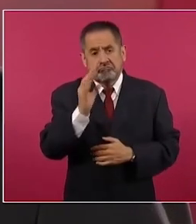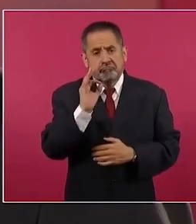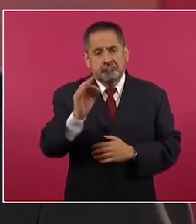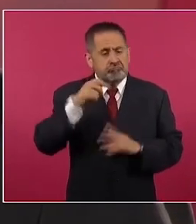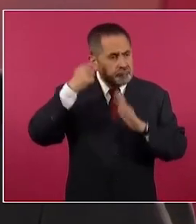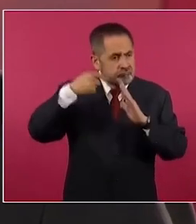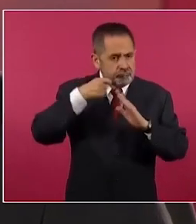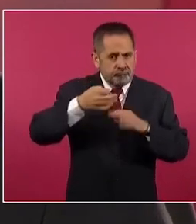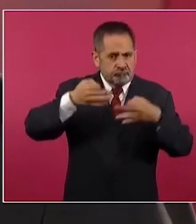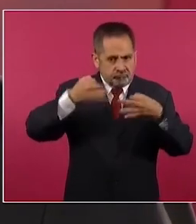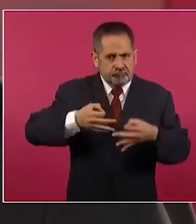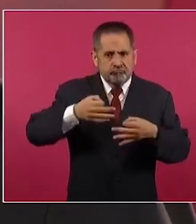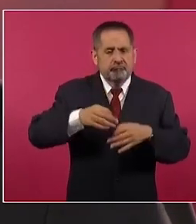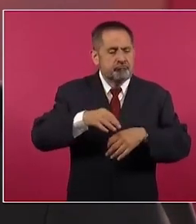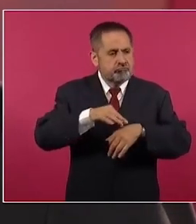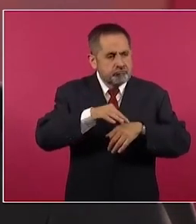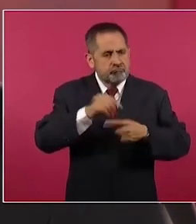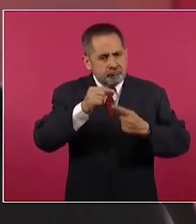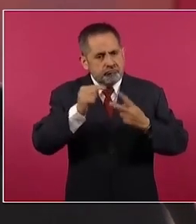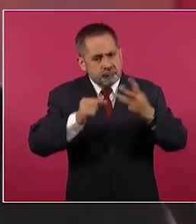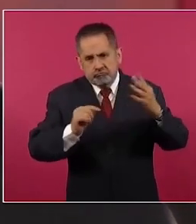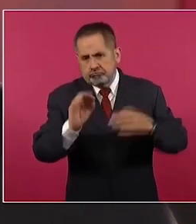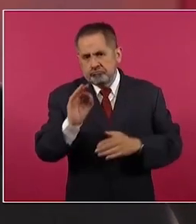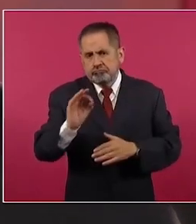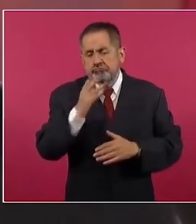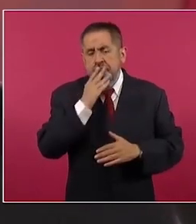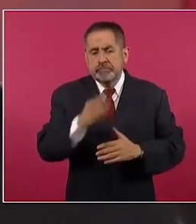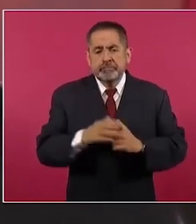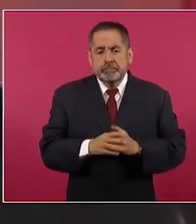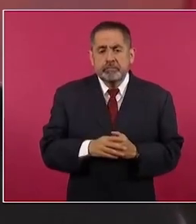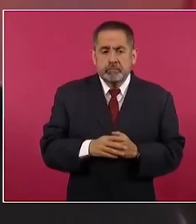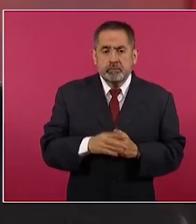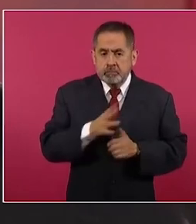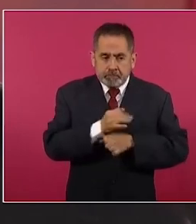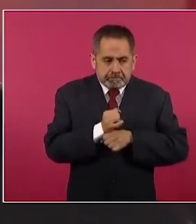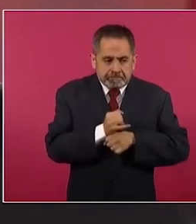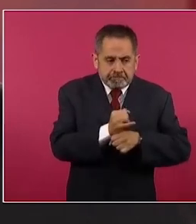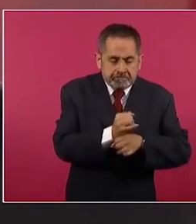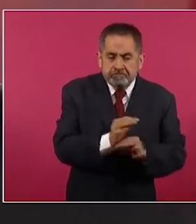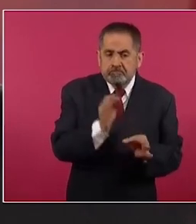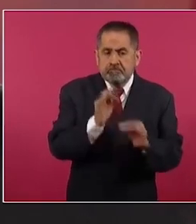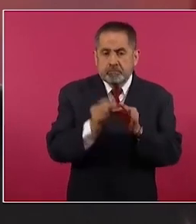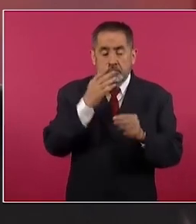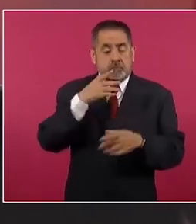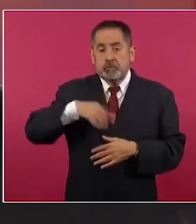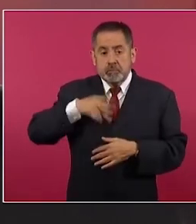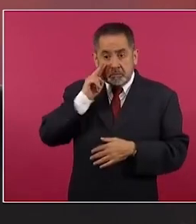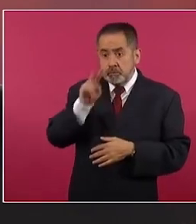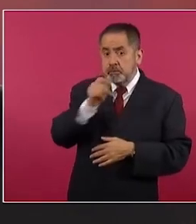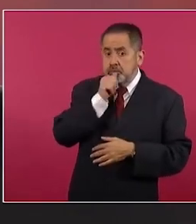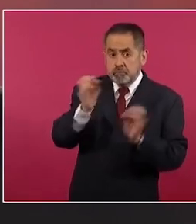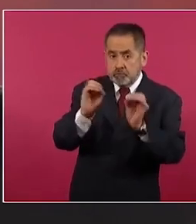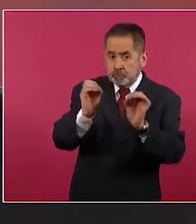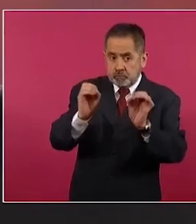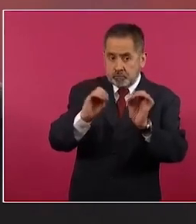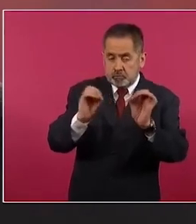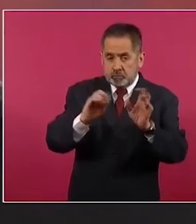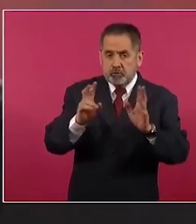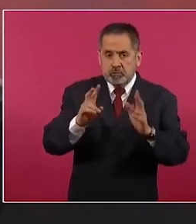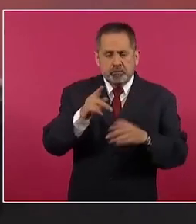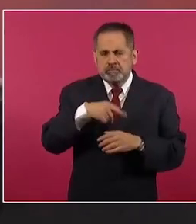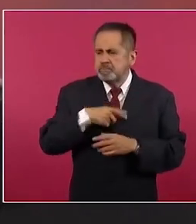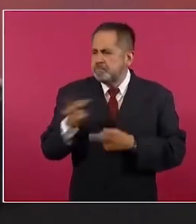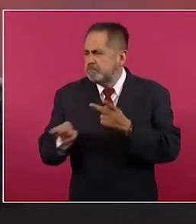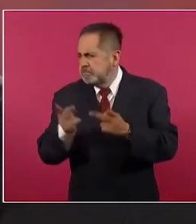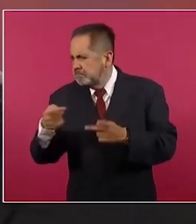que es un buen trabajo, que es una buena investigación. No lo he visto, pero